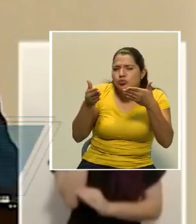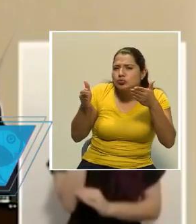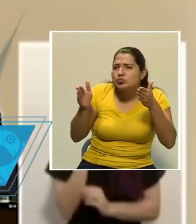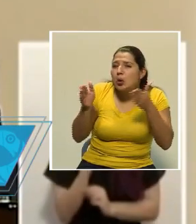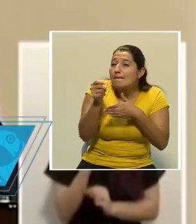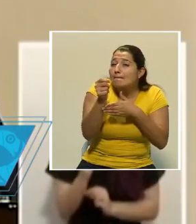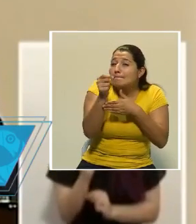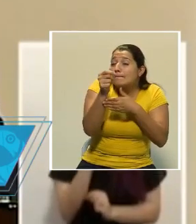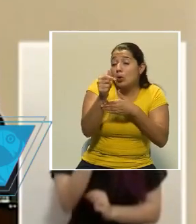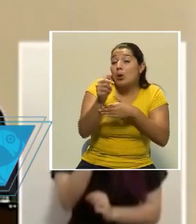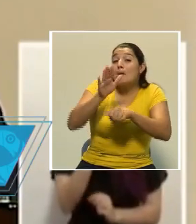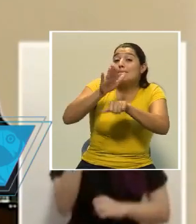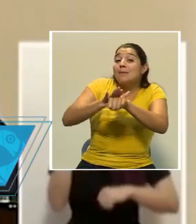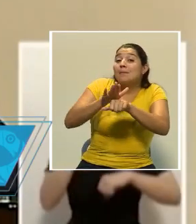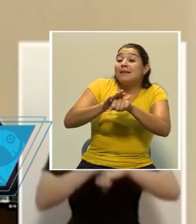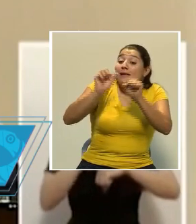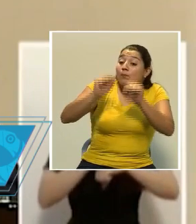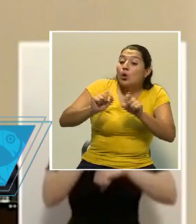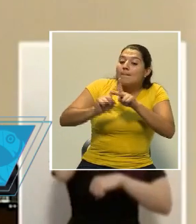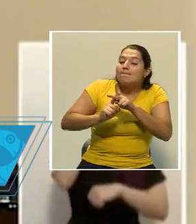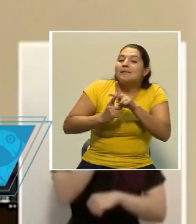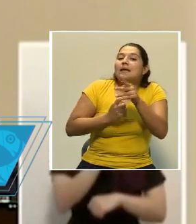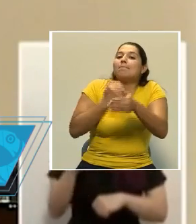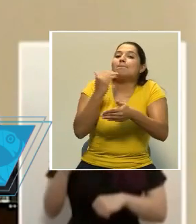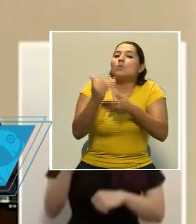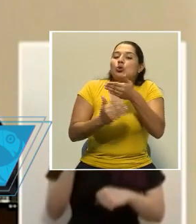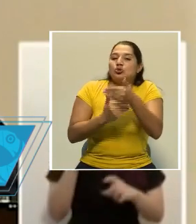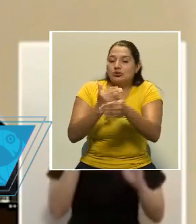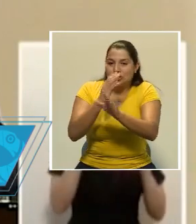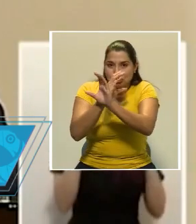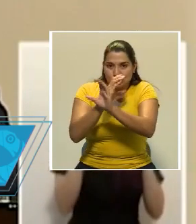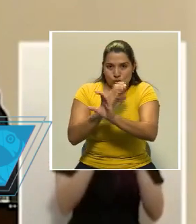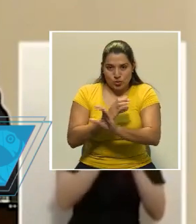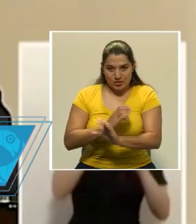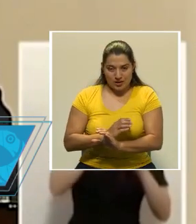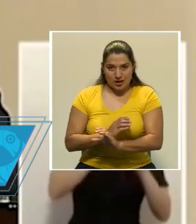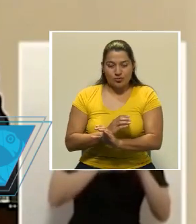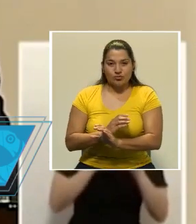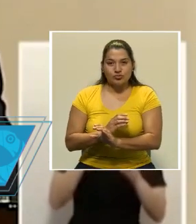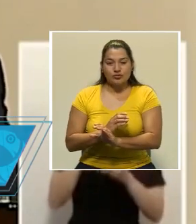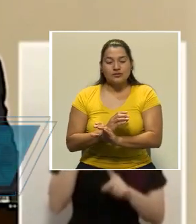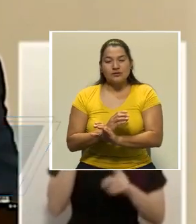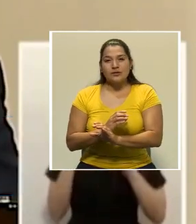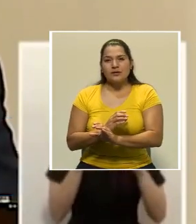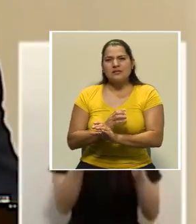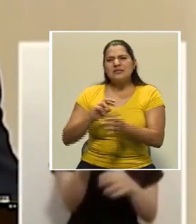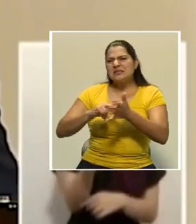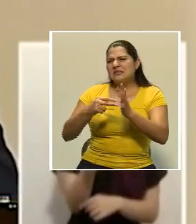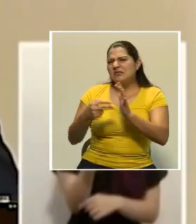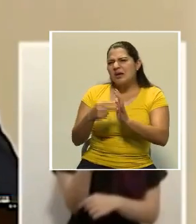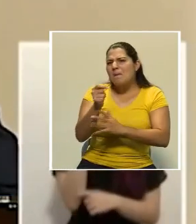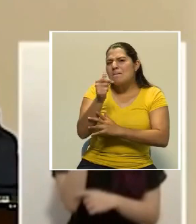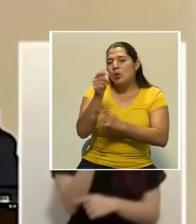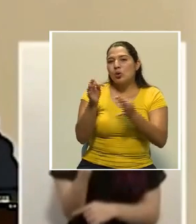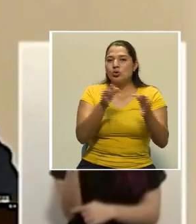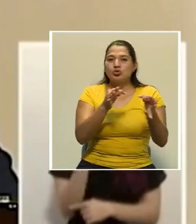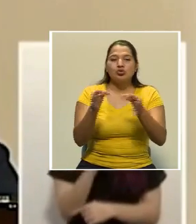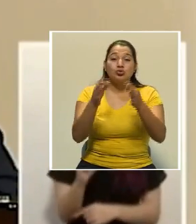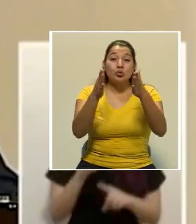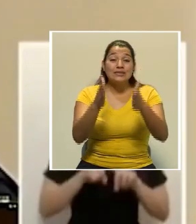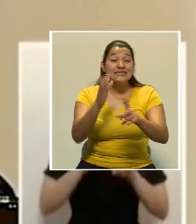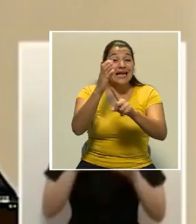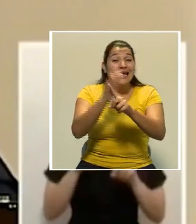permite poner en práctica todos los protocolos. Realmente se trata de pocos turistas por semana, pero es